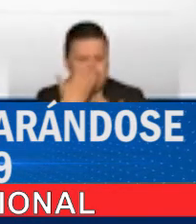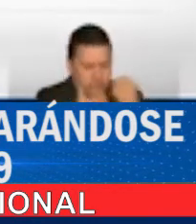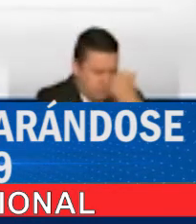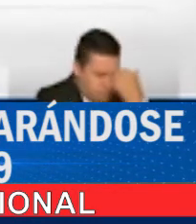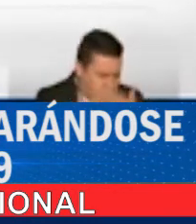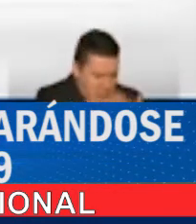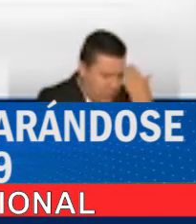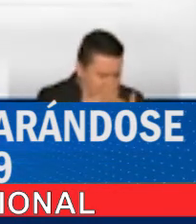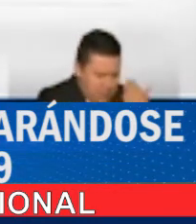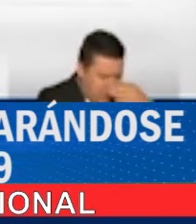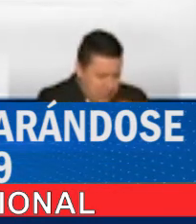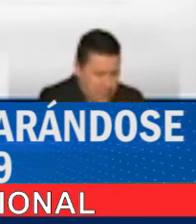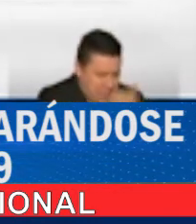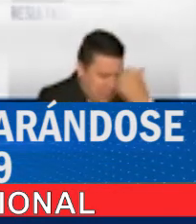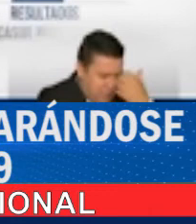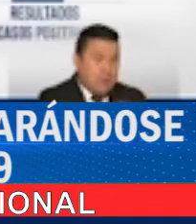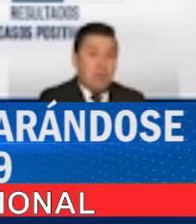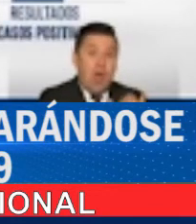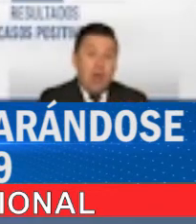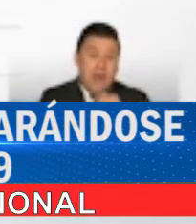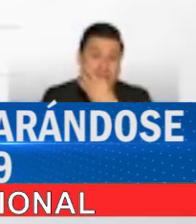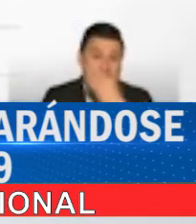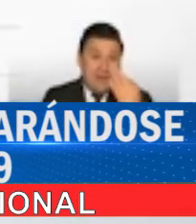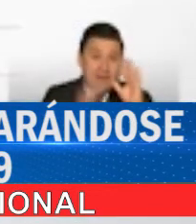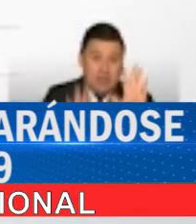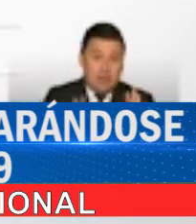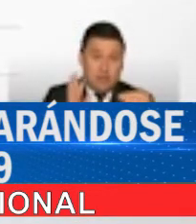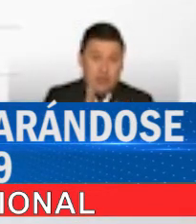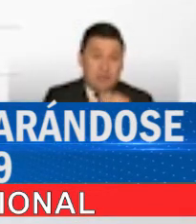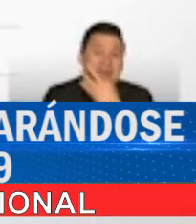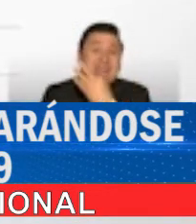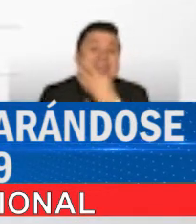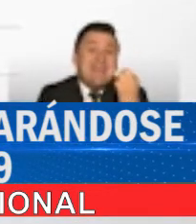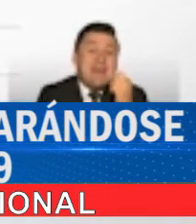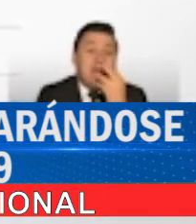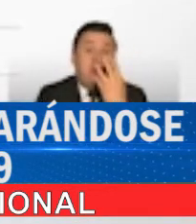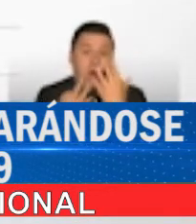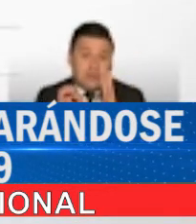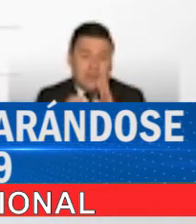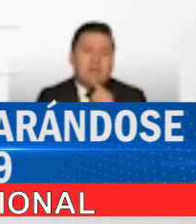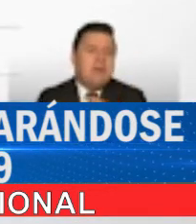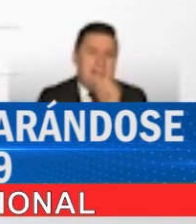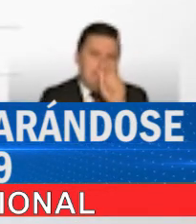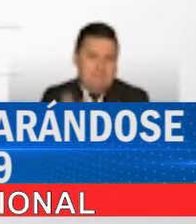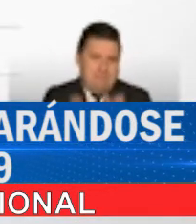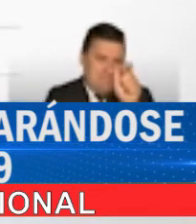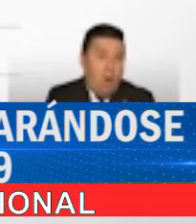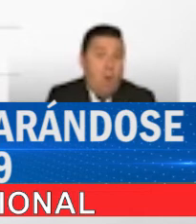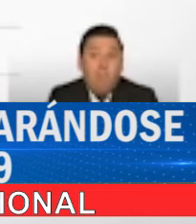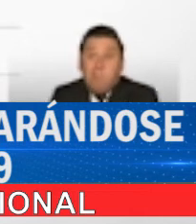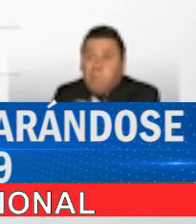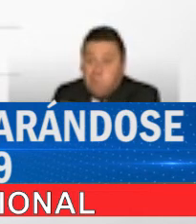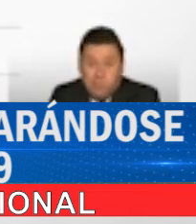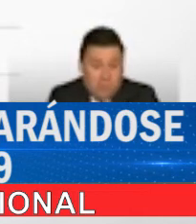en julio y 687 en agosto, siendo el implemento fundamental para la atención de pacientes críticos con